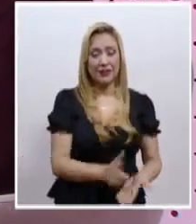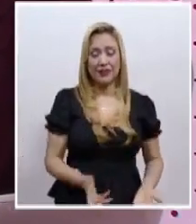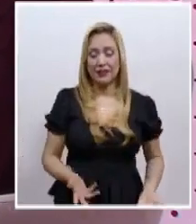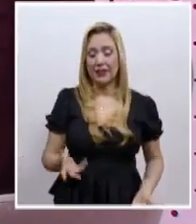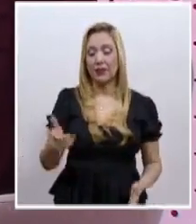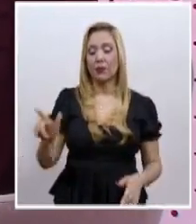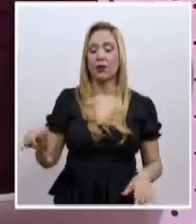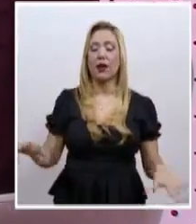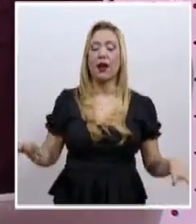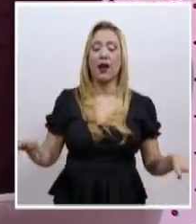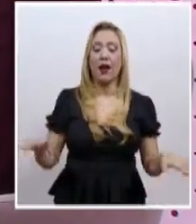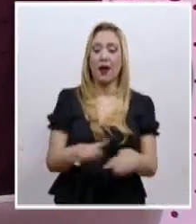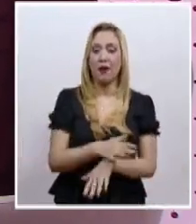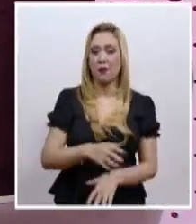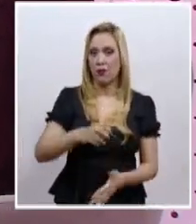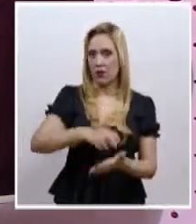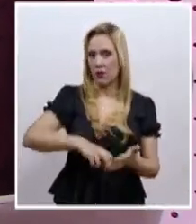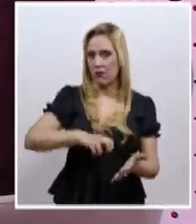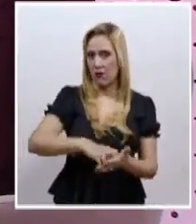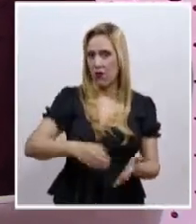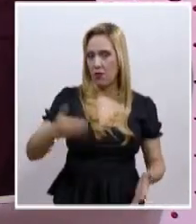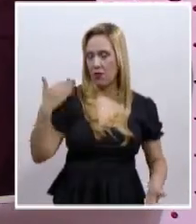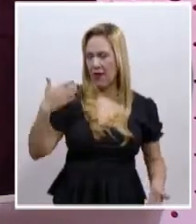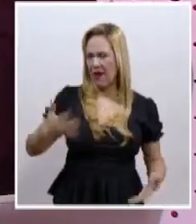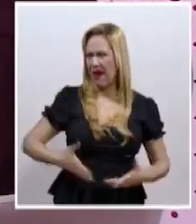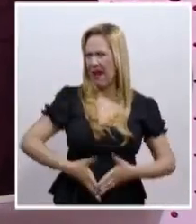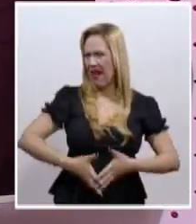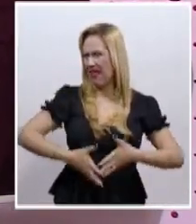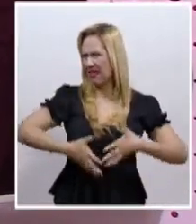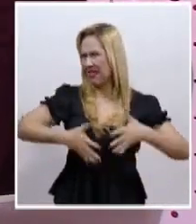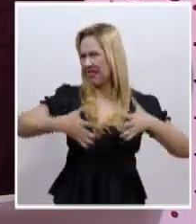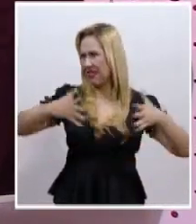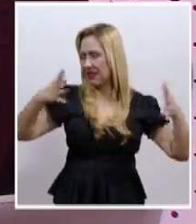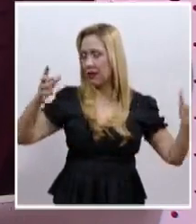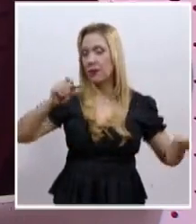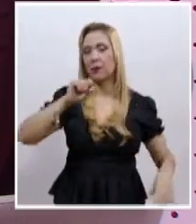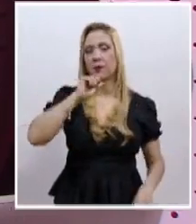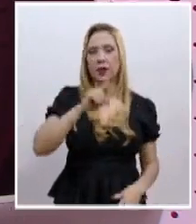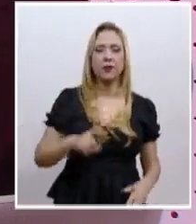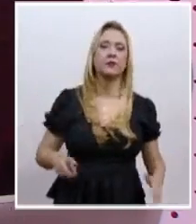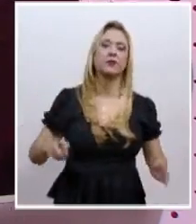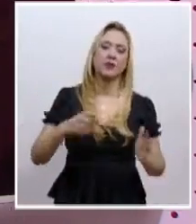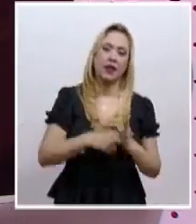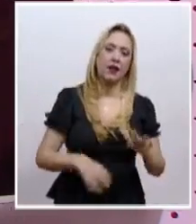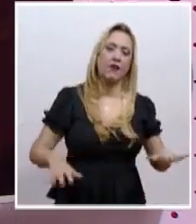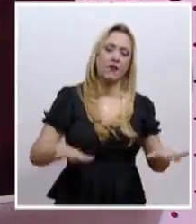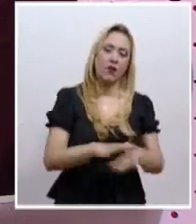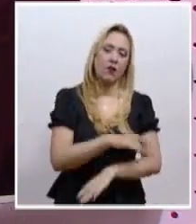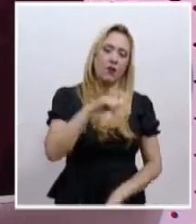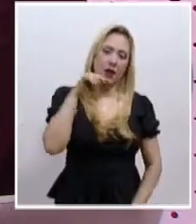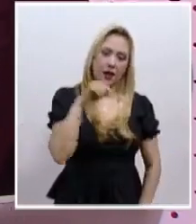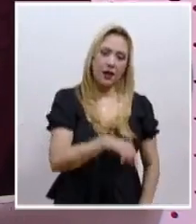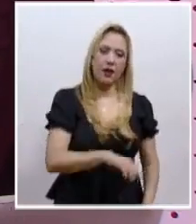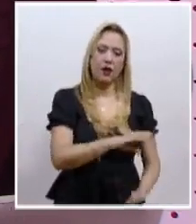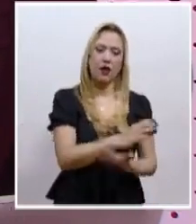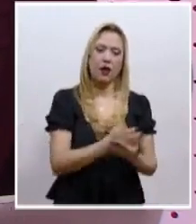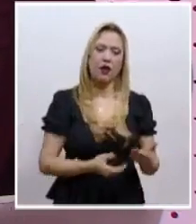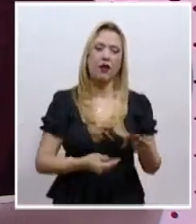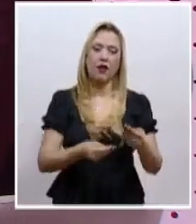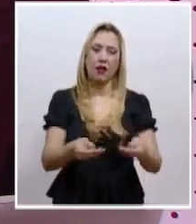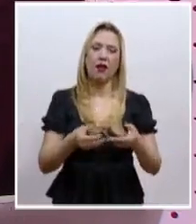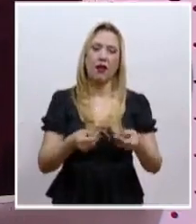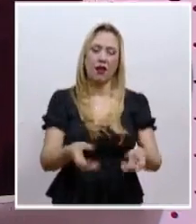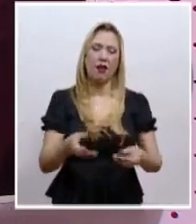después de la reforma laboral grande que acabamos de platicar, también metió una reforma al outsourcing, creando